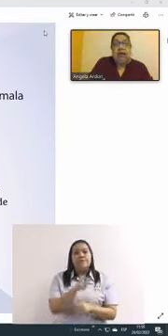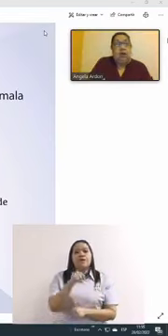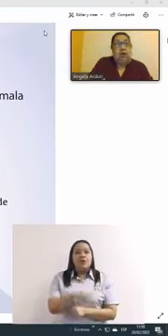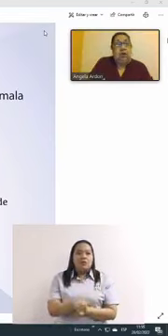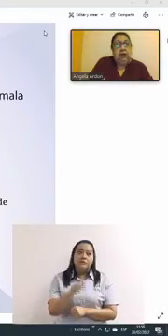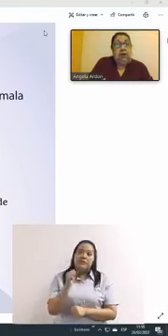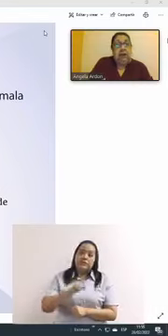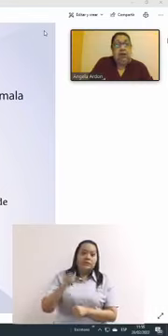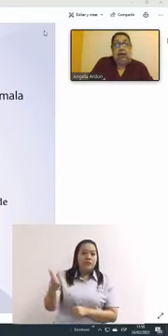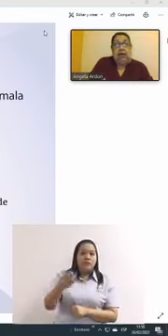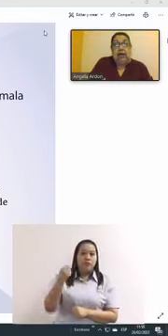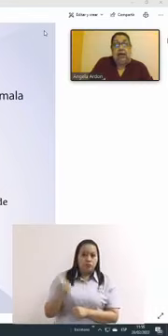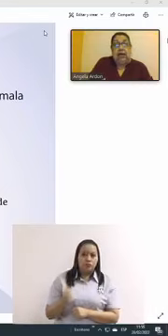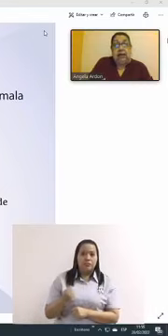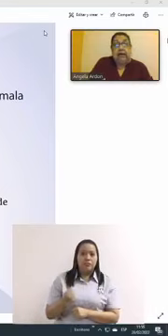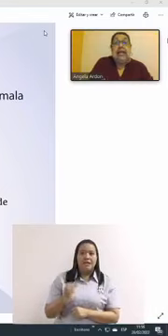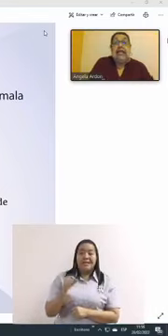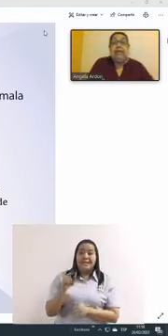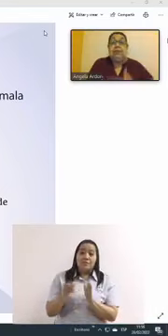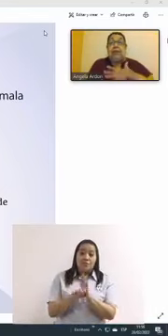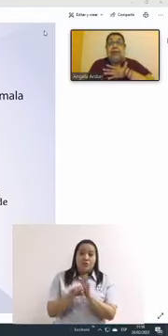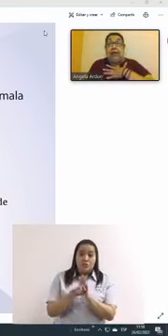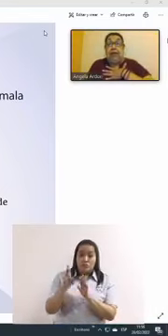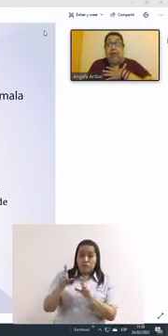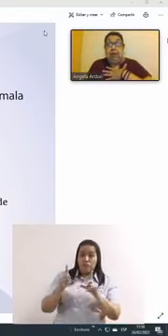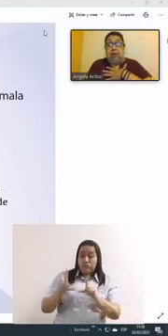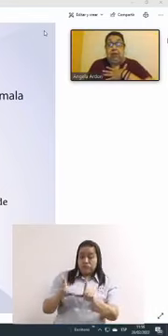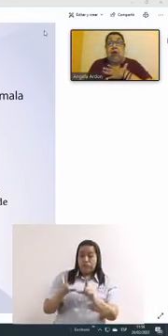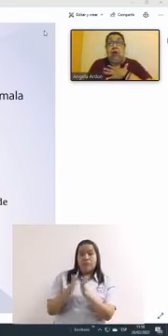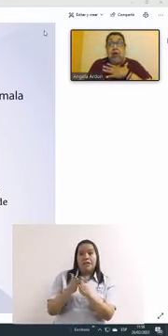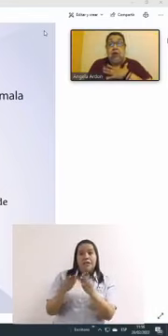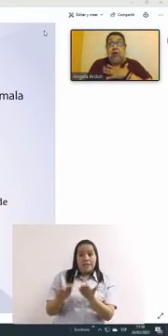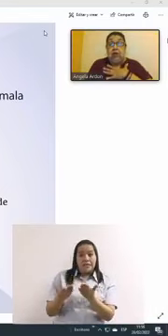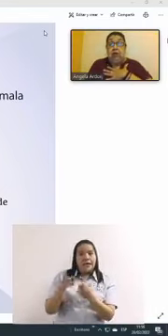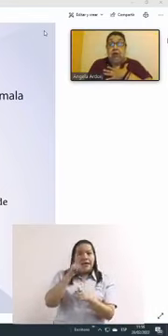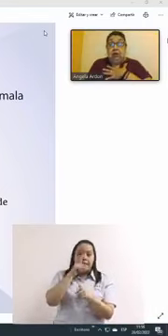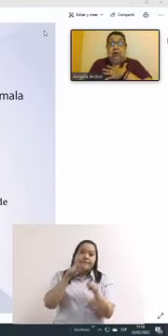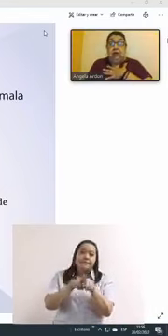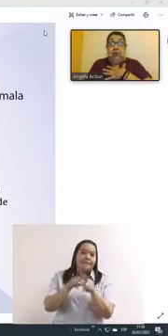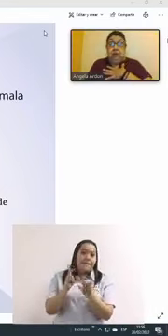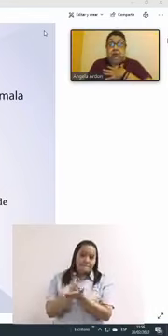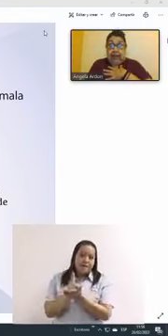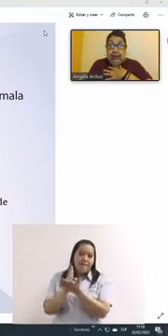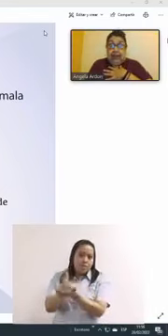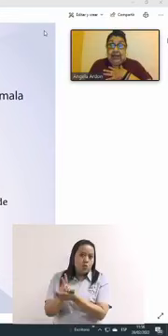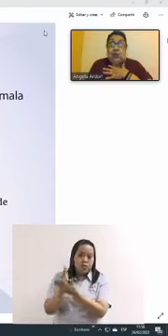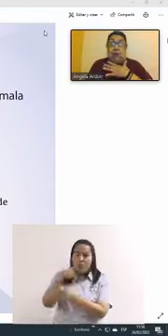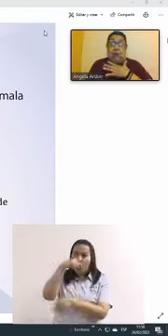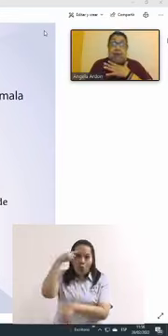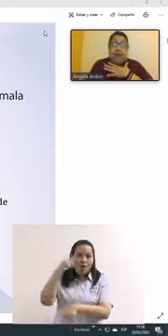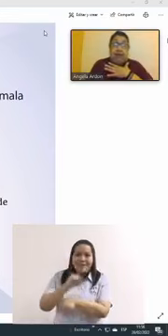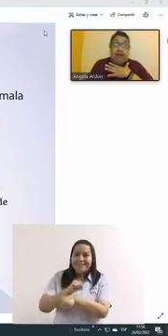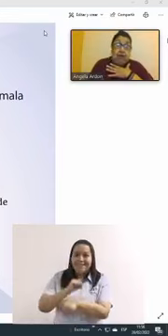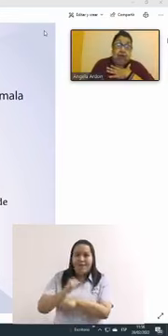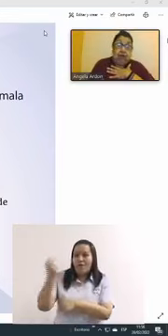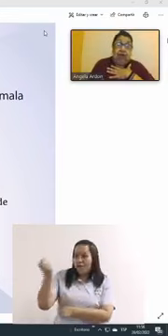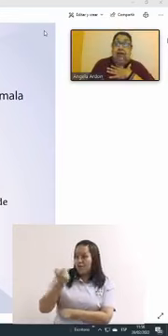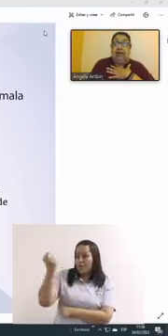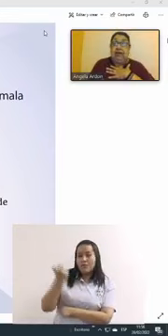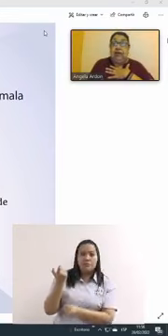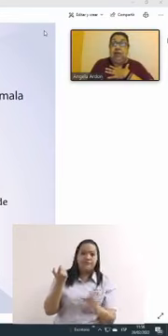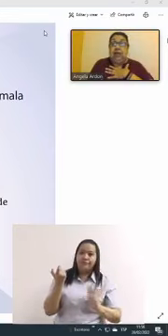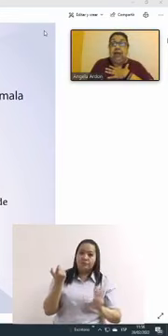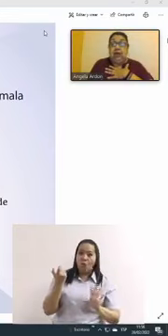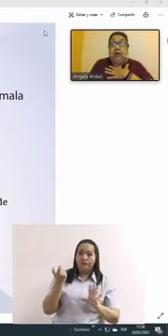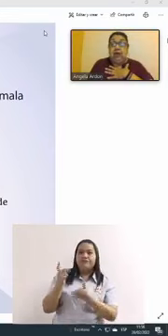exigido. El que no me venía con carnet, ni mi personal, ni mi voluntario, porque no trabajo, sino que soy voluntaria, cumplimos 25 años de estar aquí